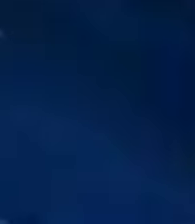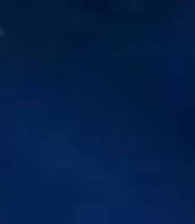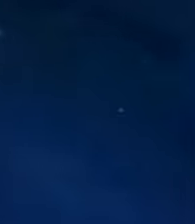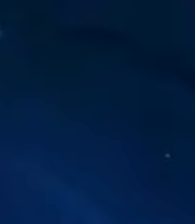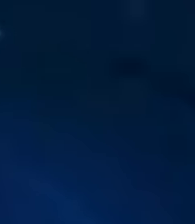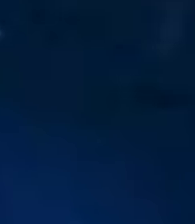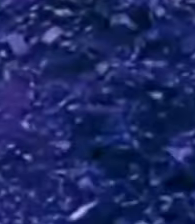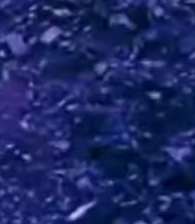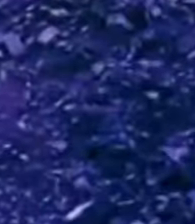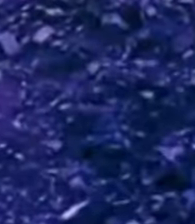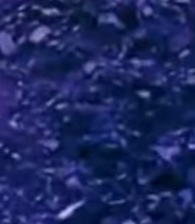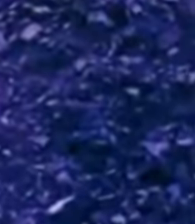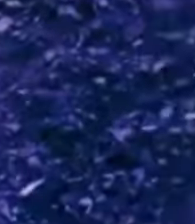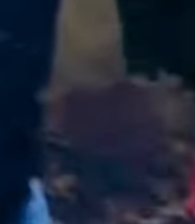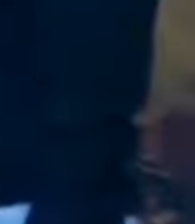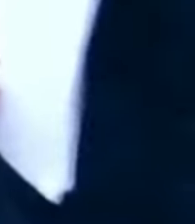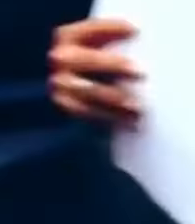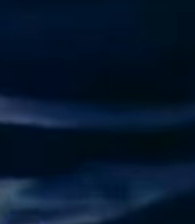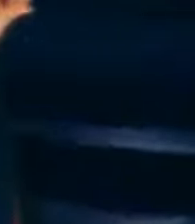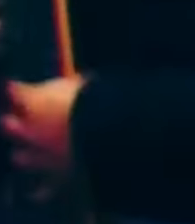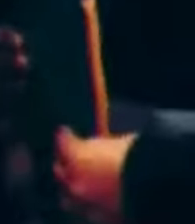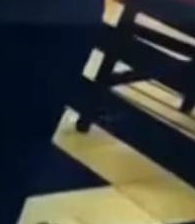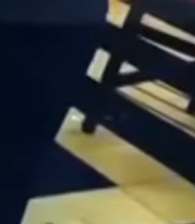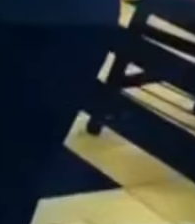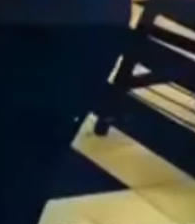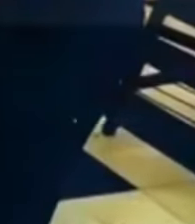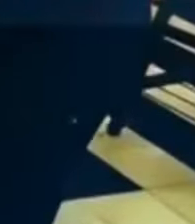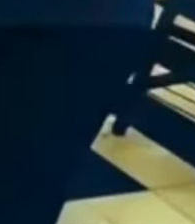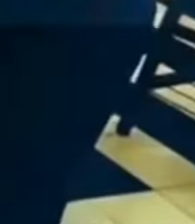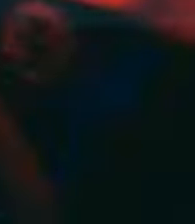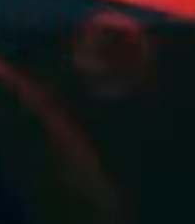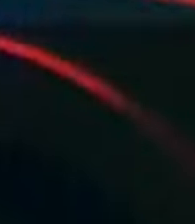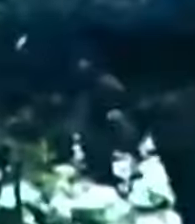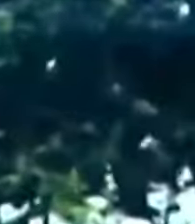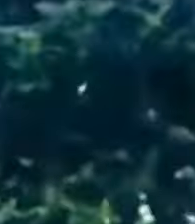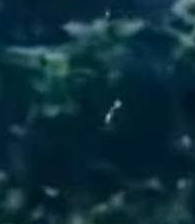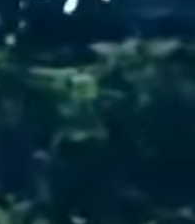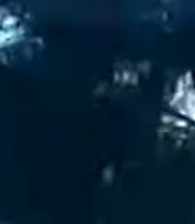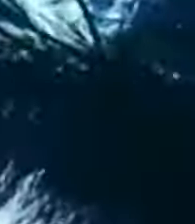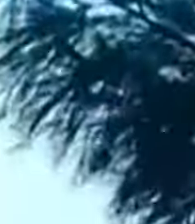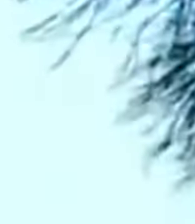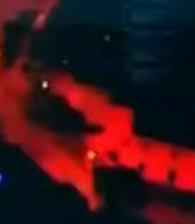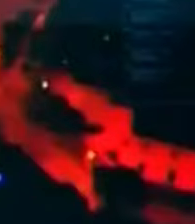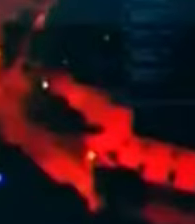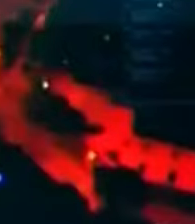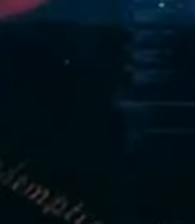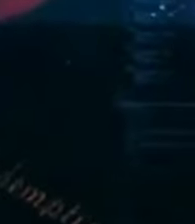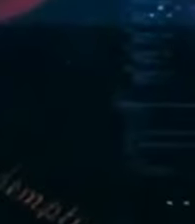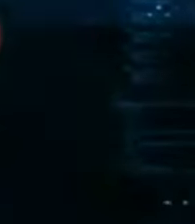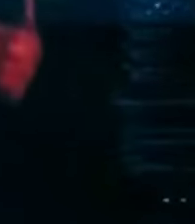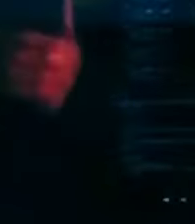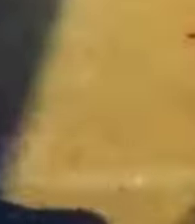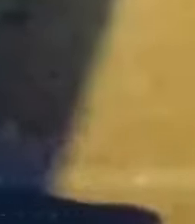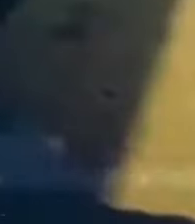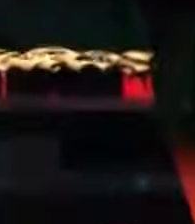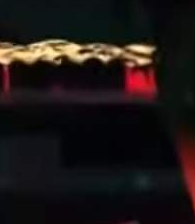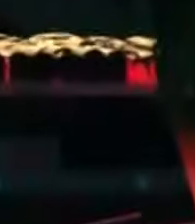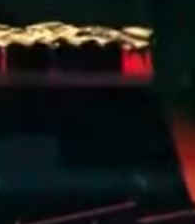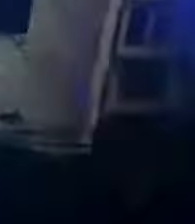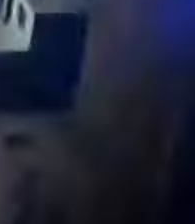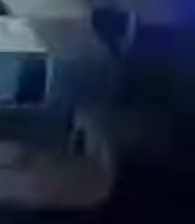lado de la verdad y la justicia. Han sido capturados en flagrante delito. Cada esfuerzo suma. Cayeron tras un